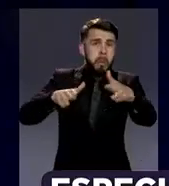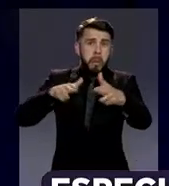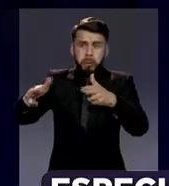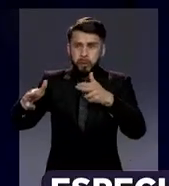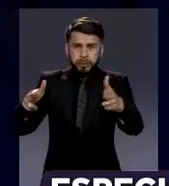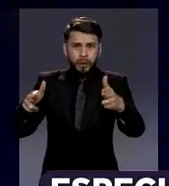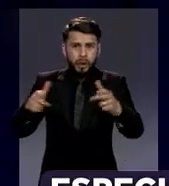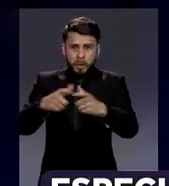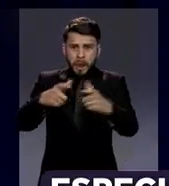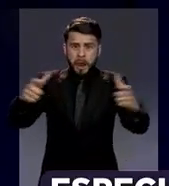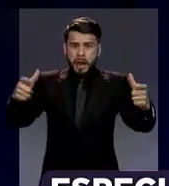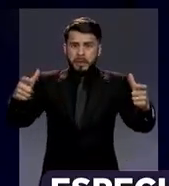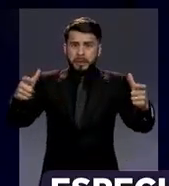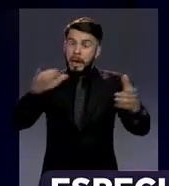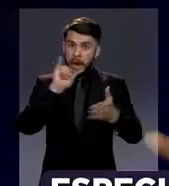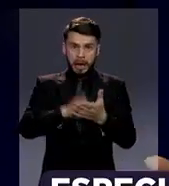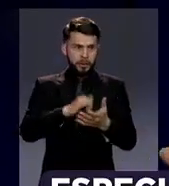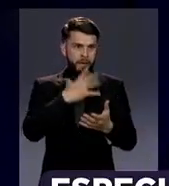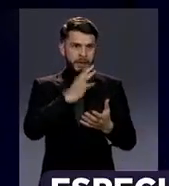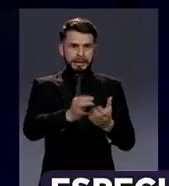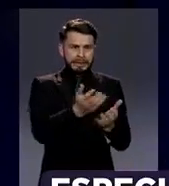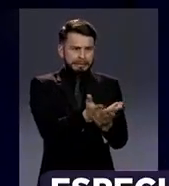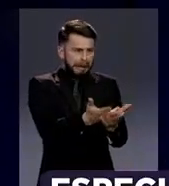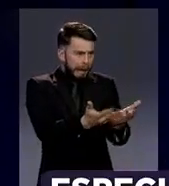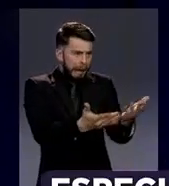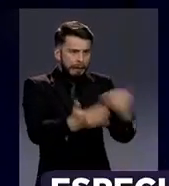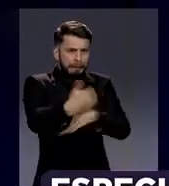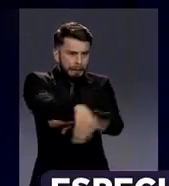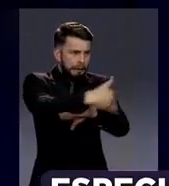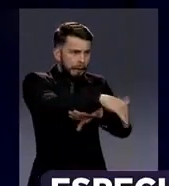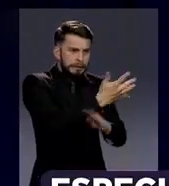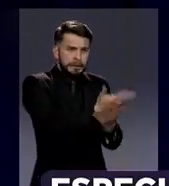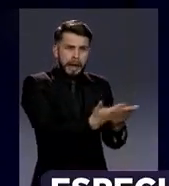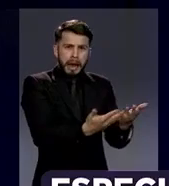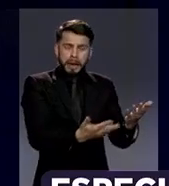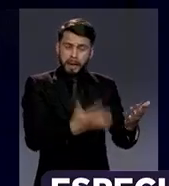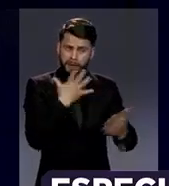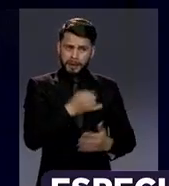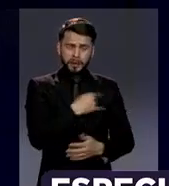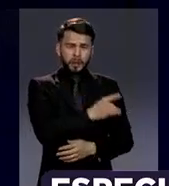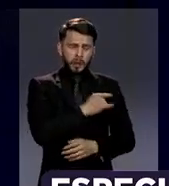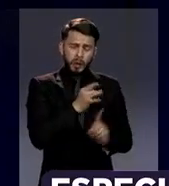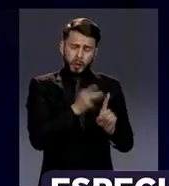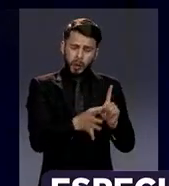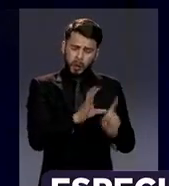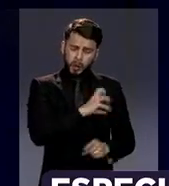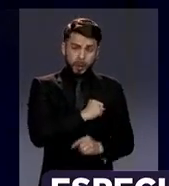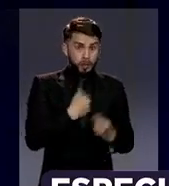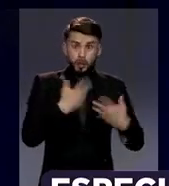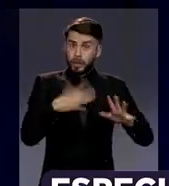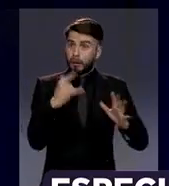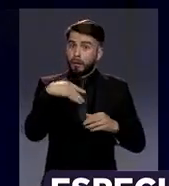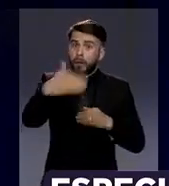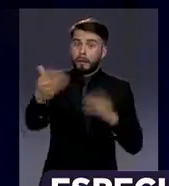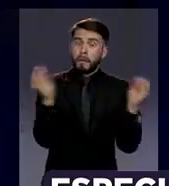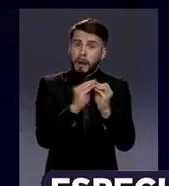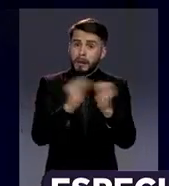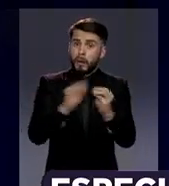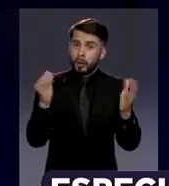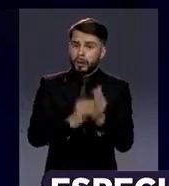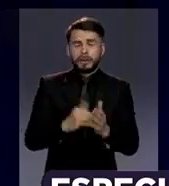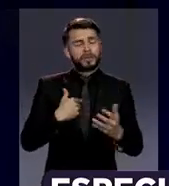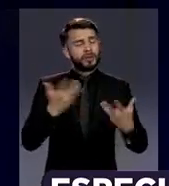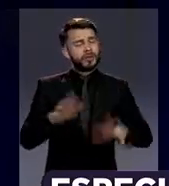cosa más dolorosa y yo pues espero no volver a abrir una cosa más dolorosa en estos cuatro años pero también debo decir anamaría que entonces a hoy hemos aprendido